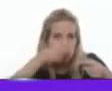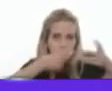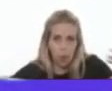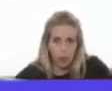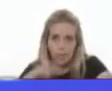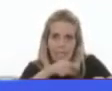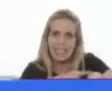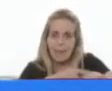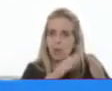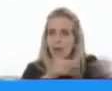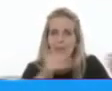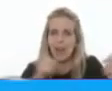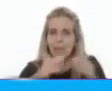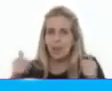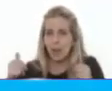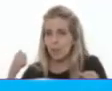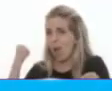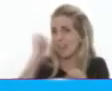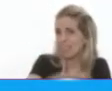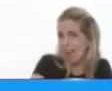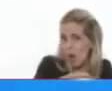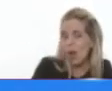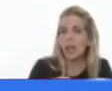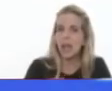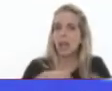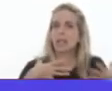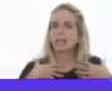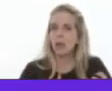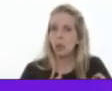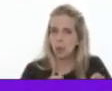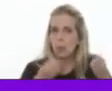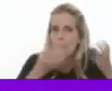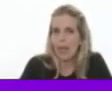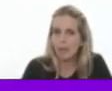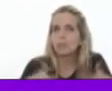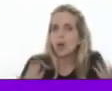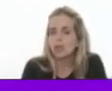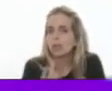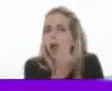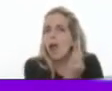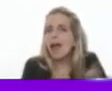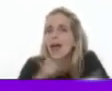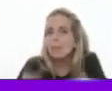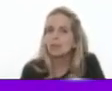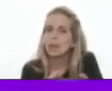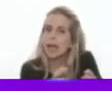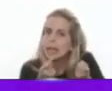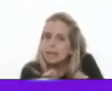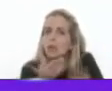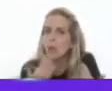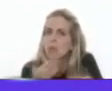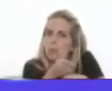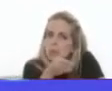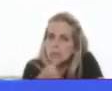se saturó el sistema de salud. Fue por eso que cada persona que lo necesitó pudo acceder a la